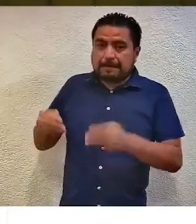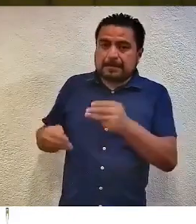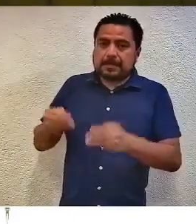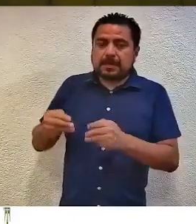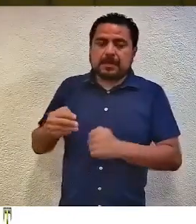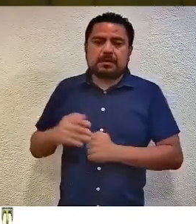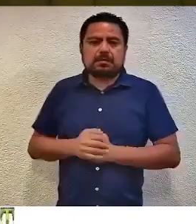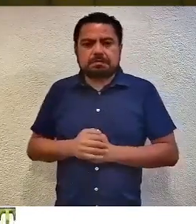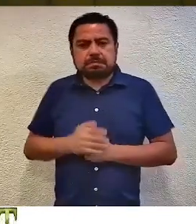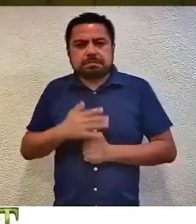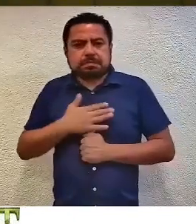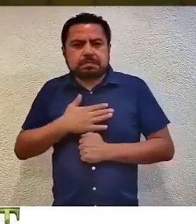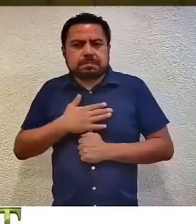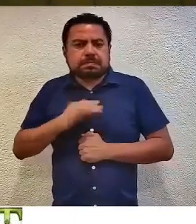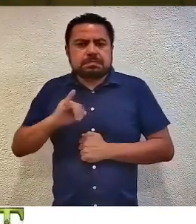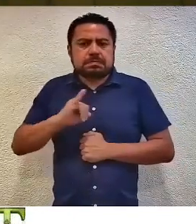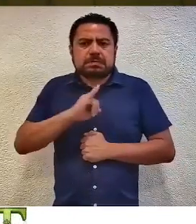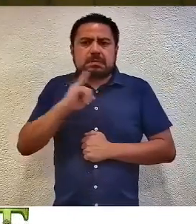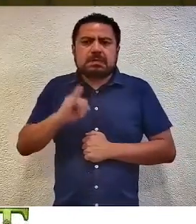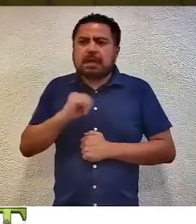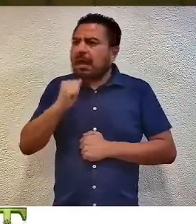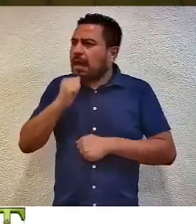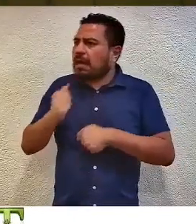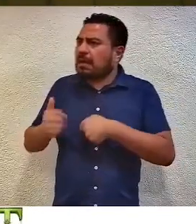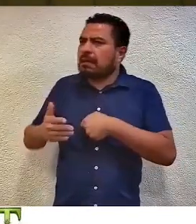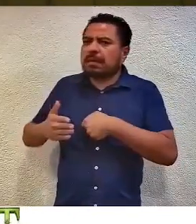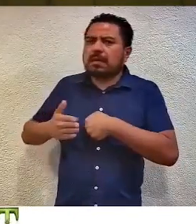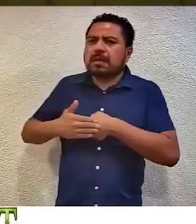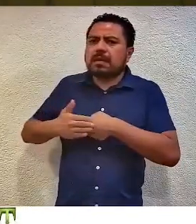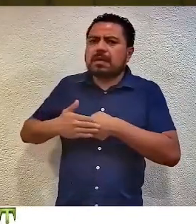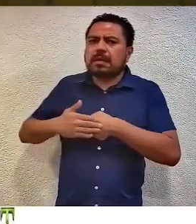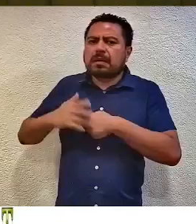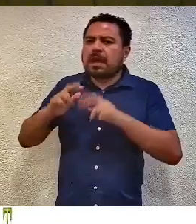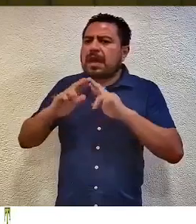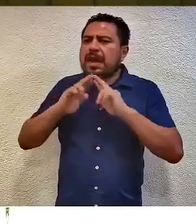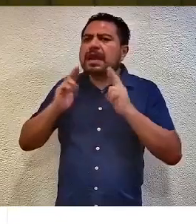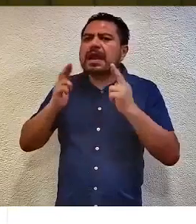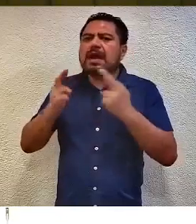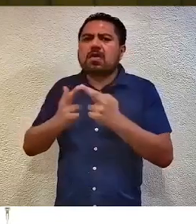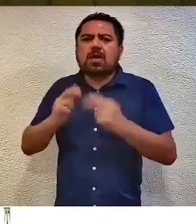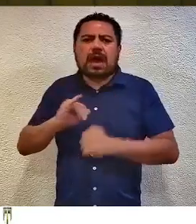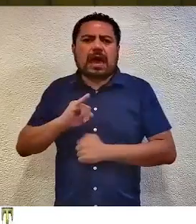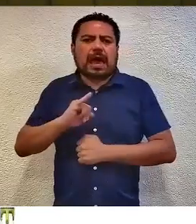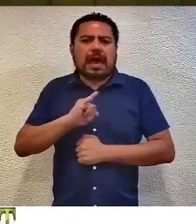ningún momento me convocaron para una reunión ordinaria.